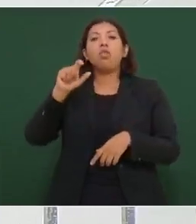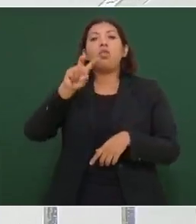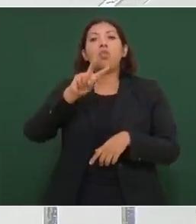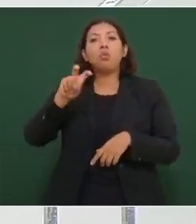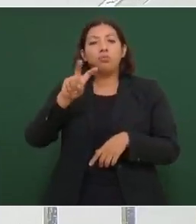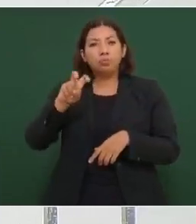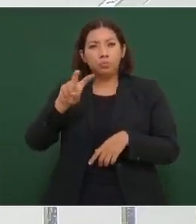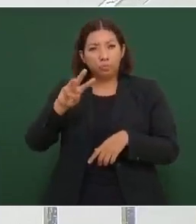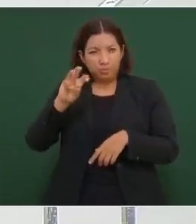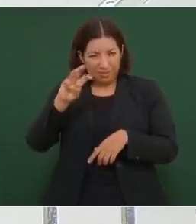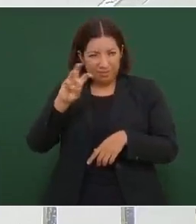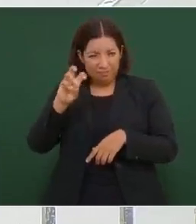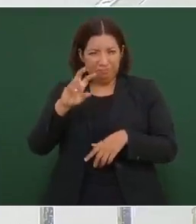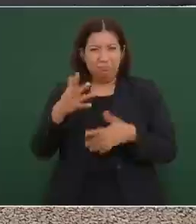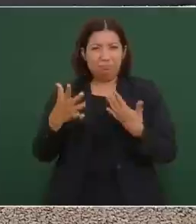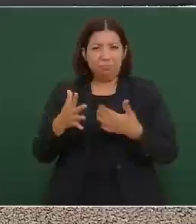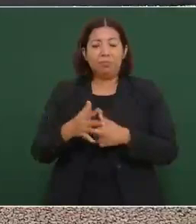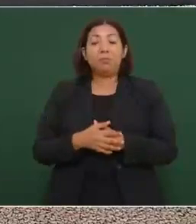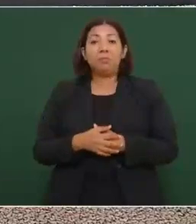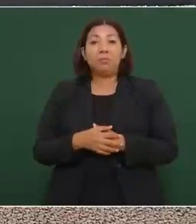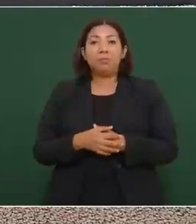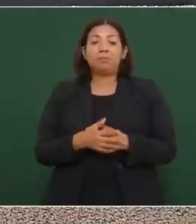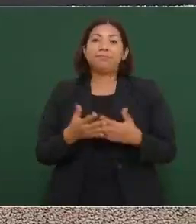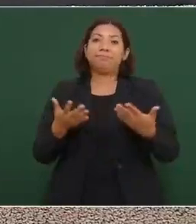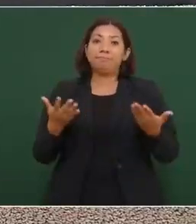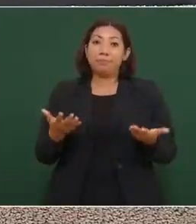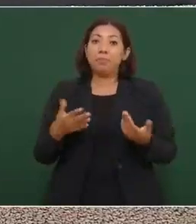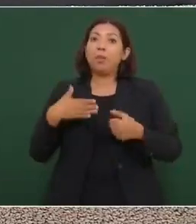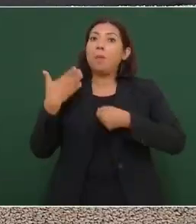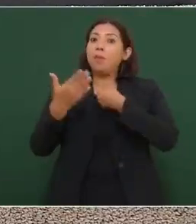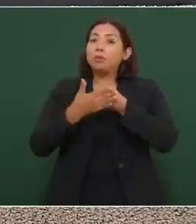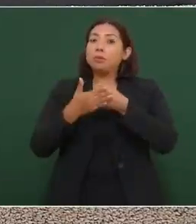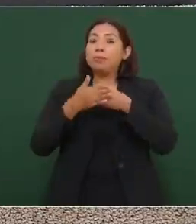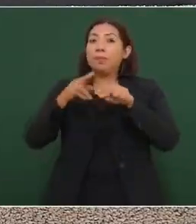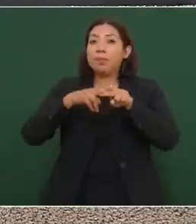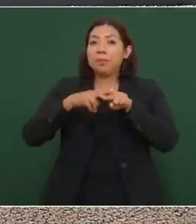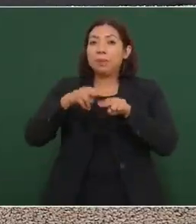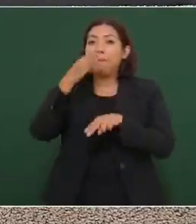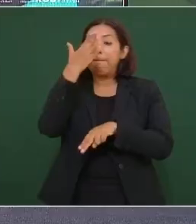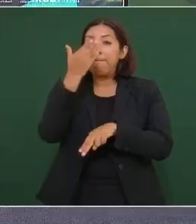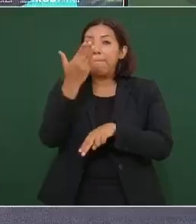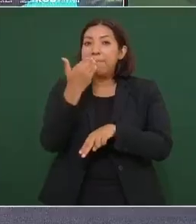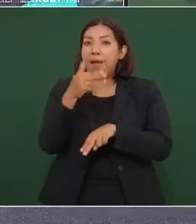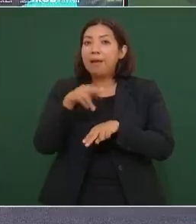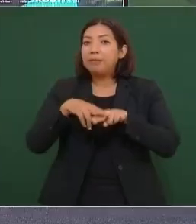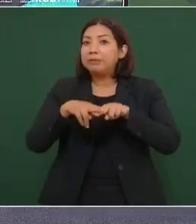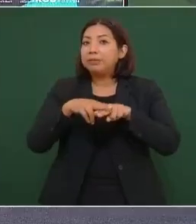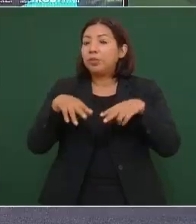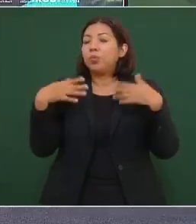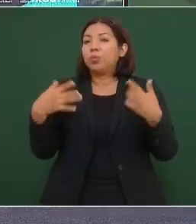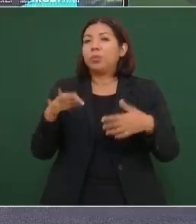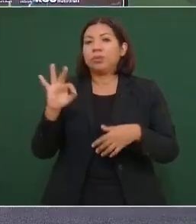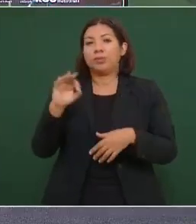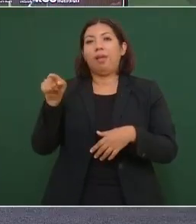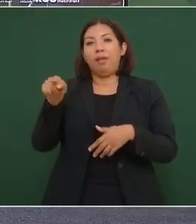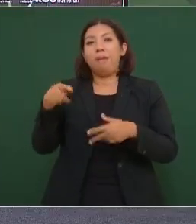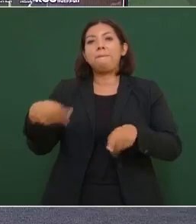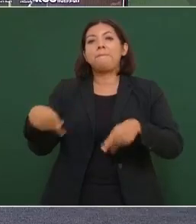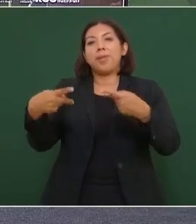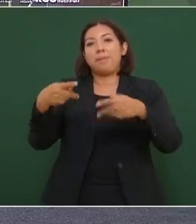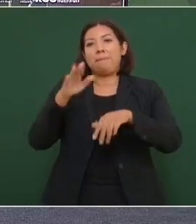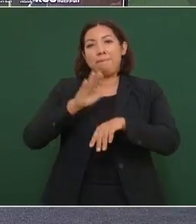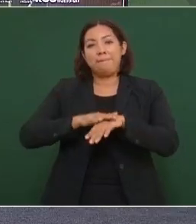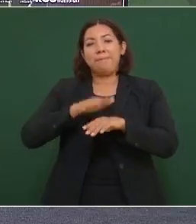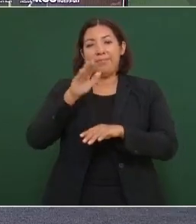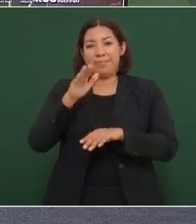sin intermediarios. Ahora imagínense cuando estén los vagones del Tren Maya y aún más puedan aumentar sus ganancias. La que sigue, por